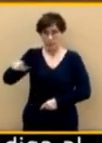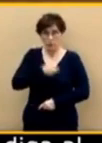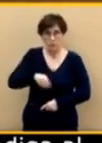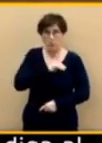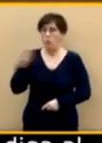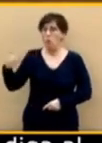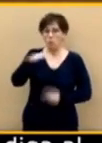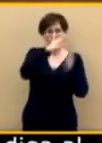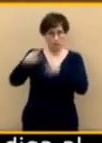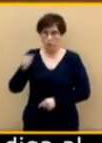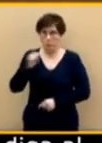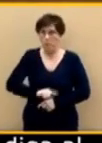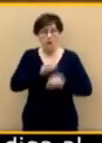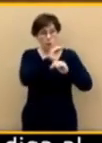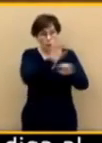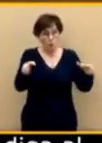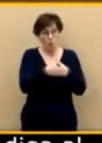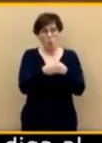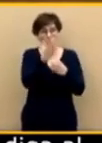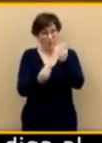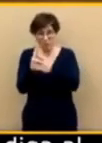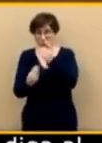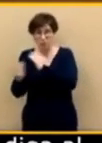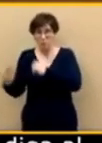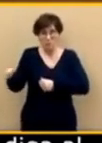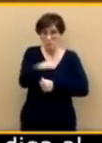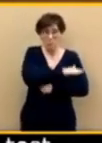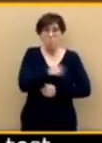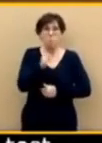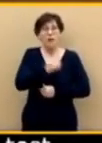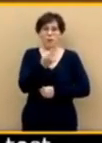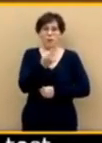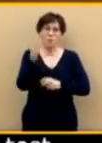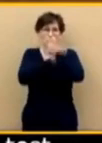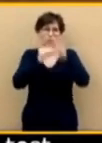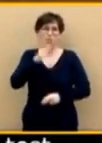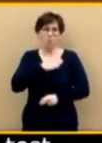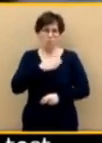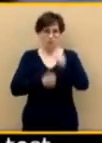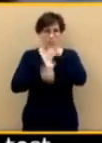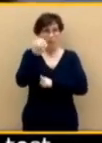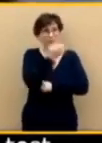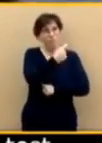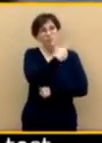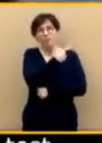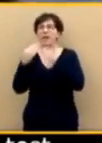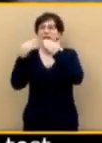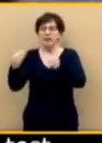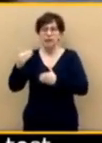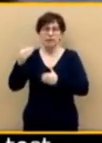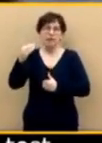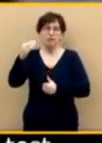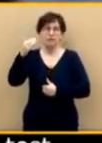contados, el partido de su letal imprevisión, debería ser más humilde, incluso decir gracias Ayuso, gracias Madrid. Pero en fin, señor